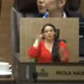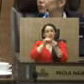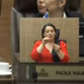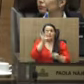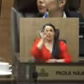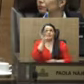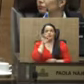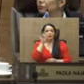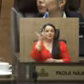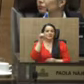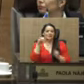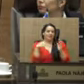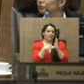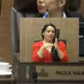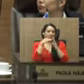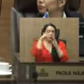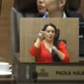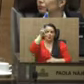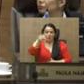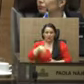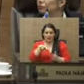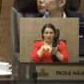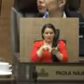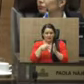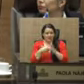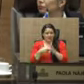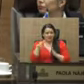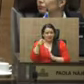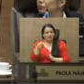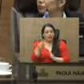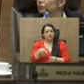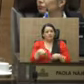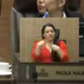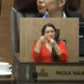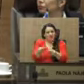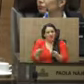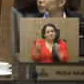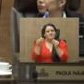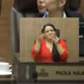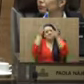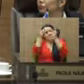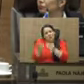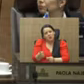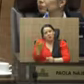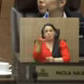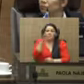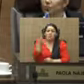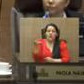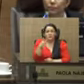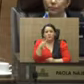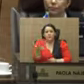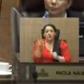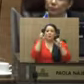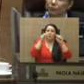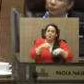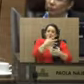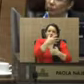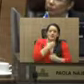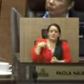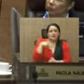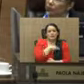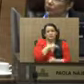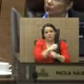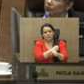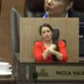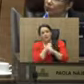millones de colones. Y eso equivale a asignación presupuestaria más o menos de lo que puede recibir Ministerio de